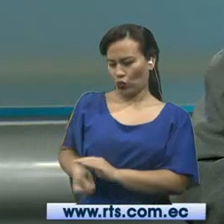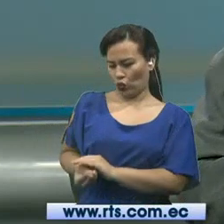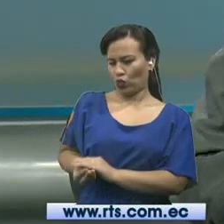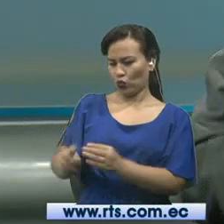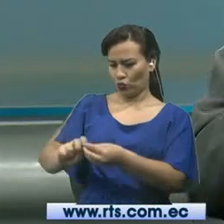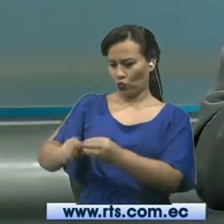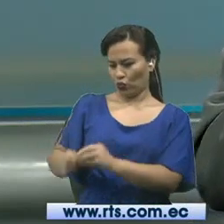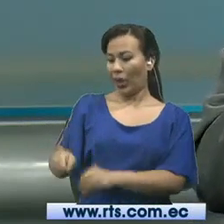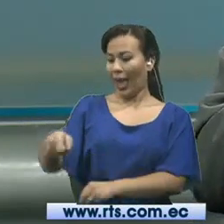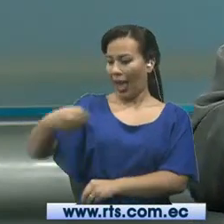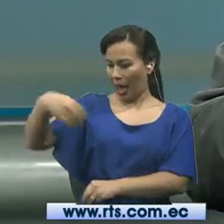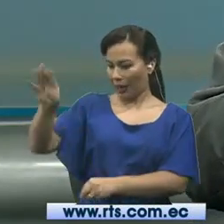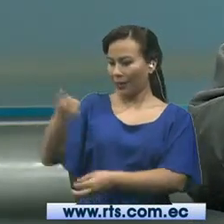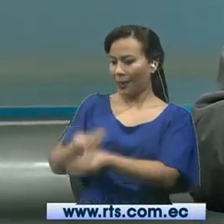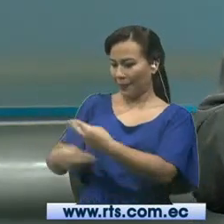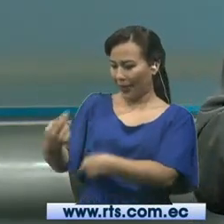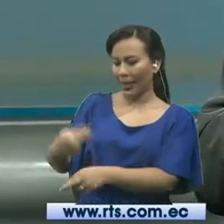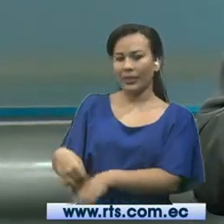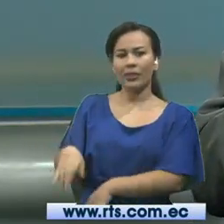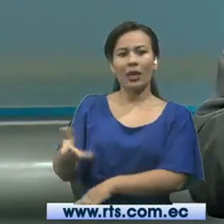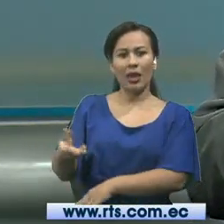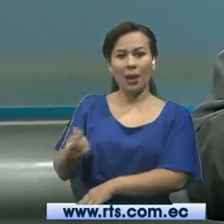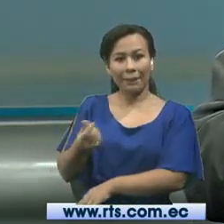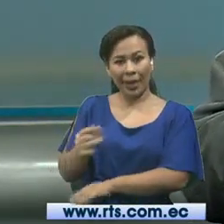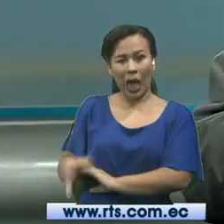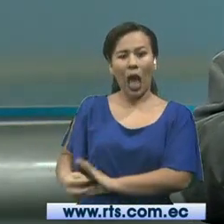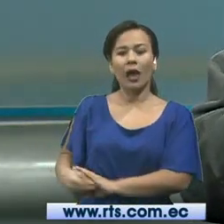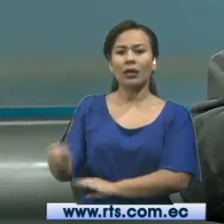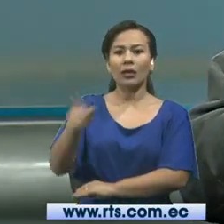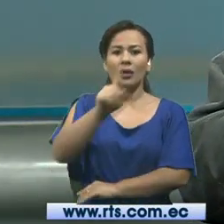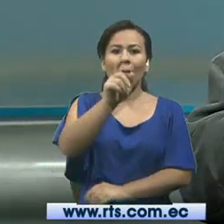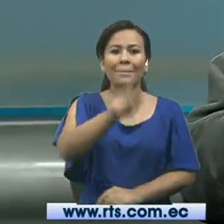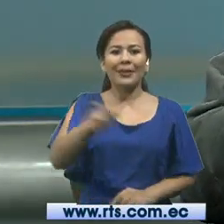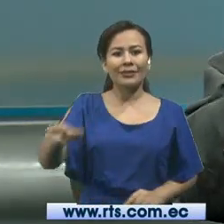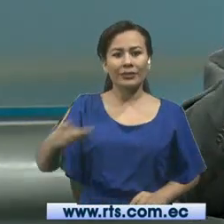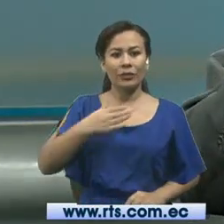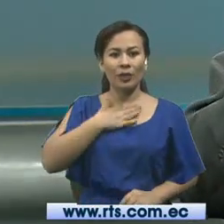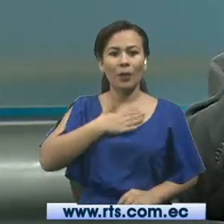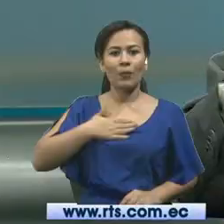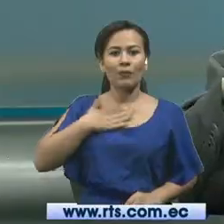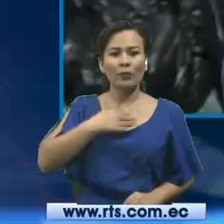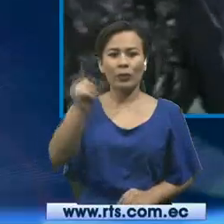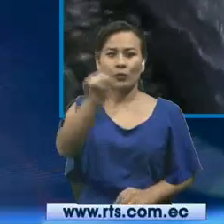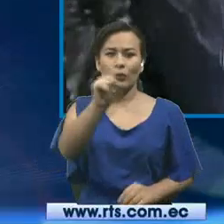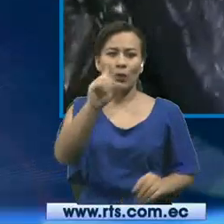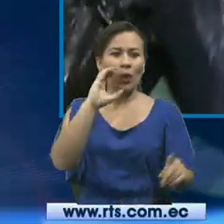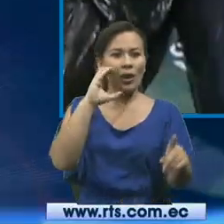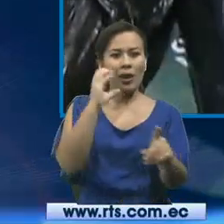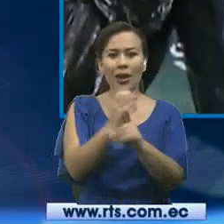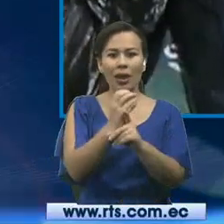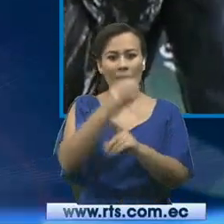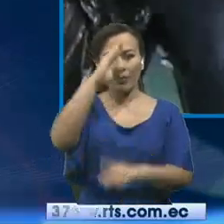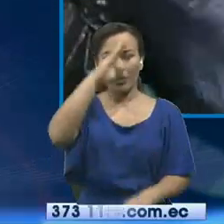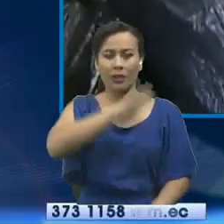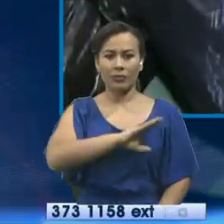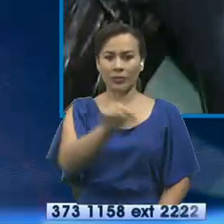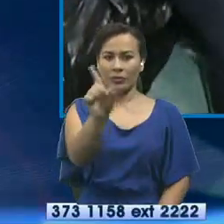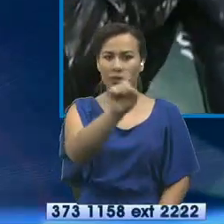Entonces, en lugar de reclamar, lo que deben es ayudar y apoyar la labor policial.